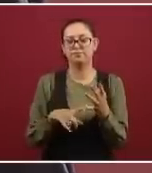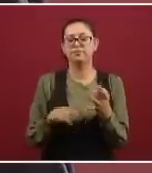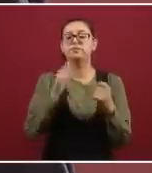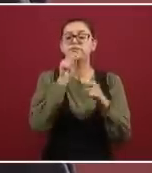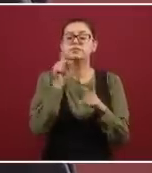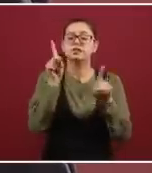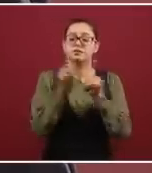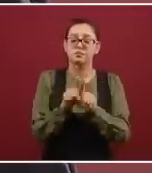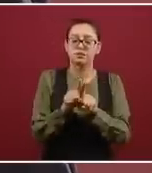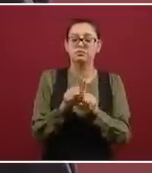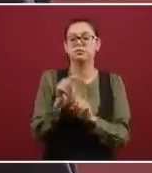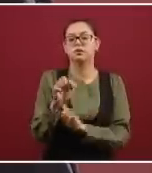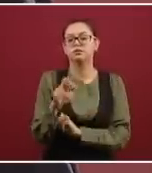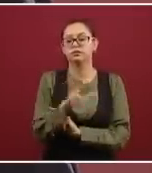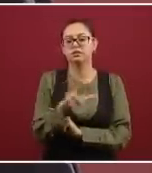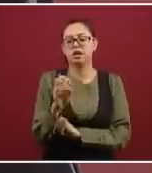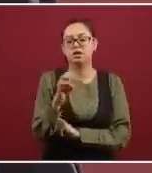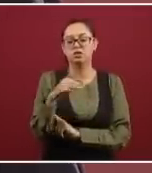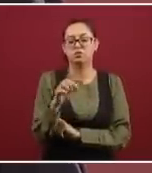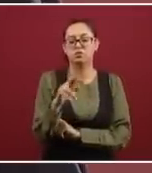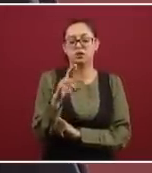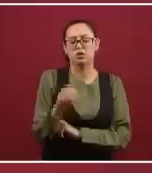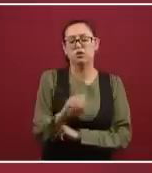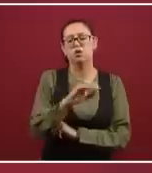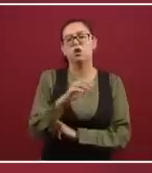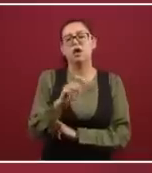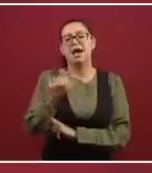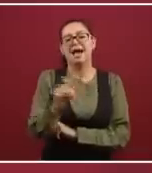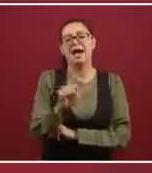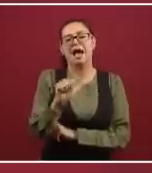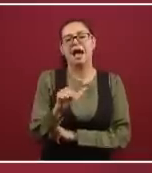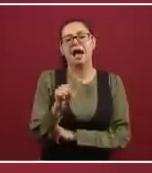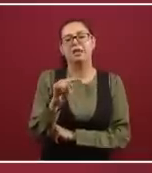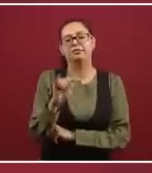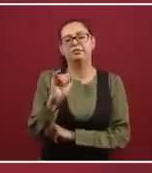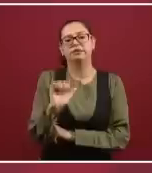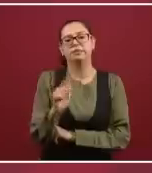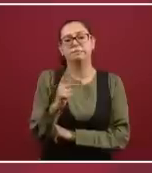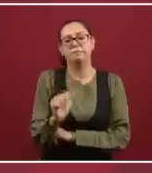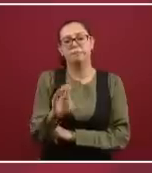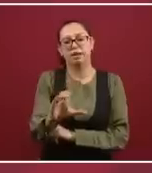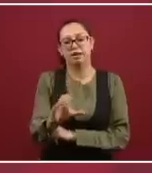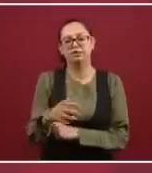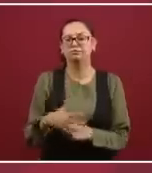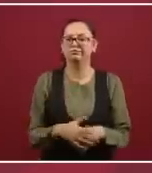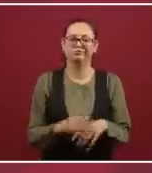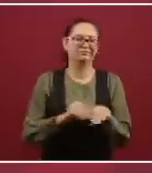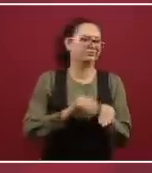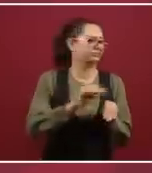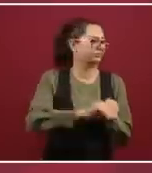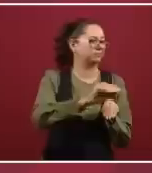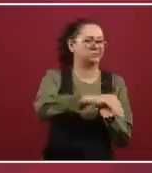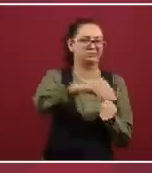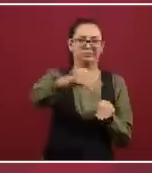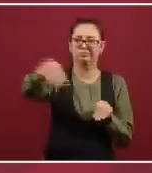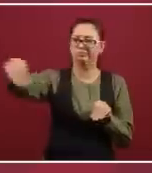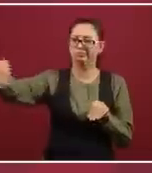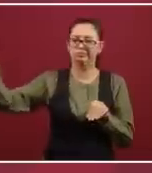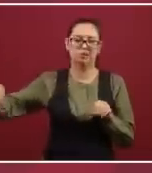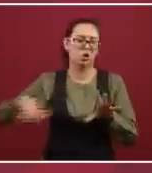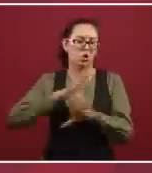Vamos a Matías Romero, a Jaltipan. Es una gira por todo el